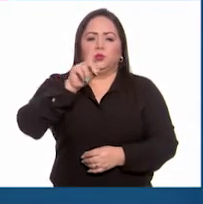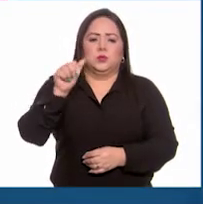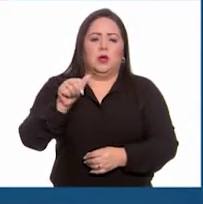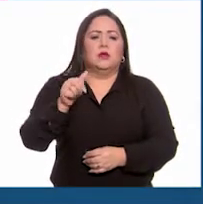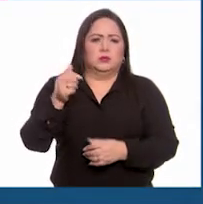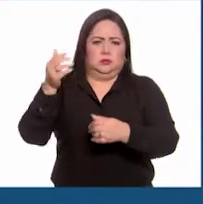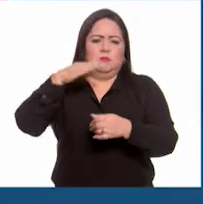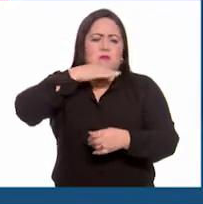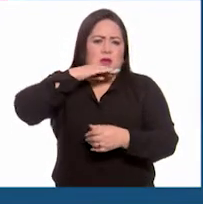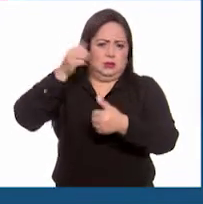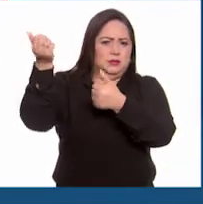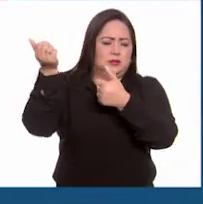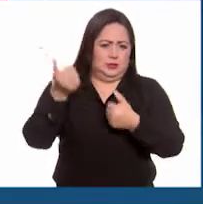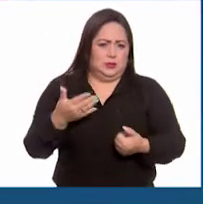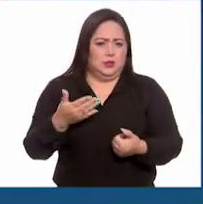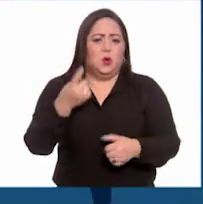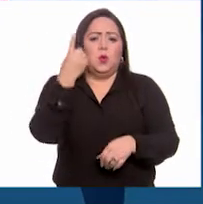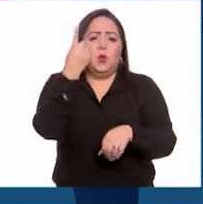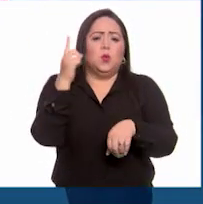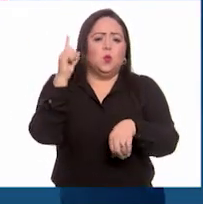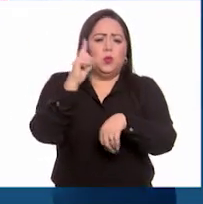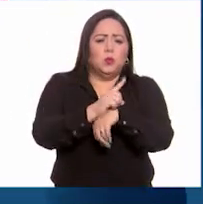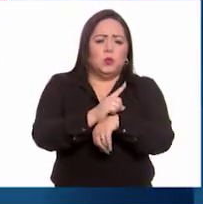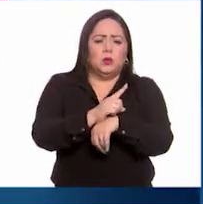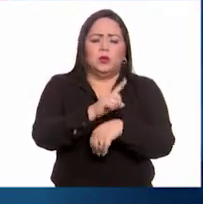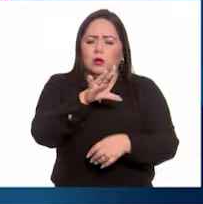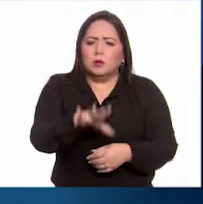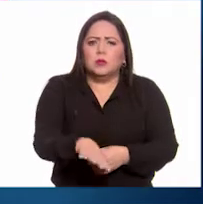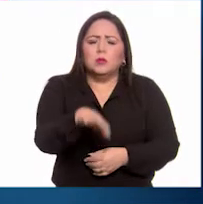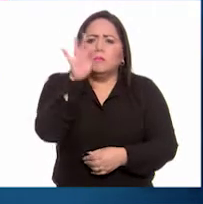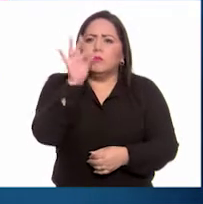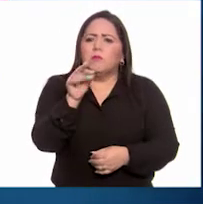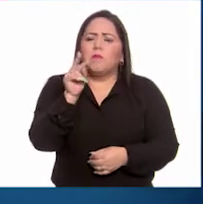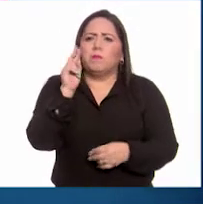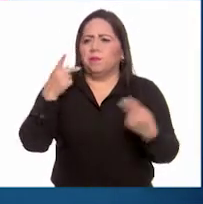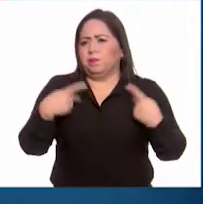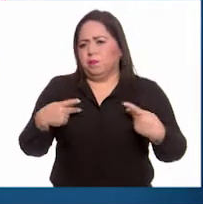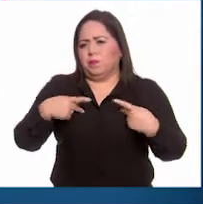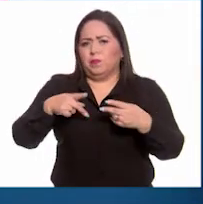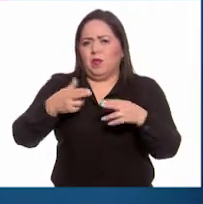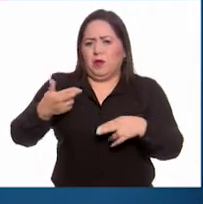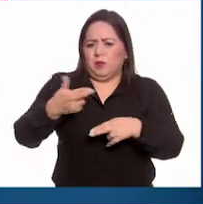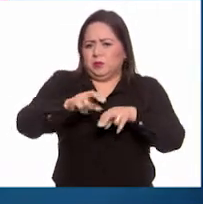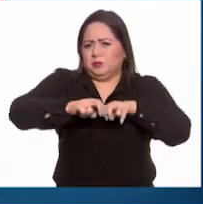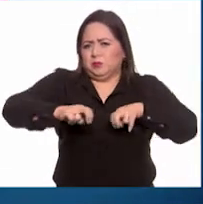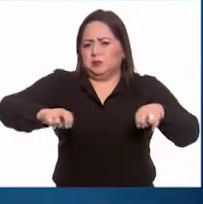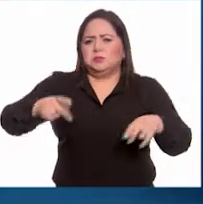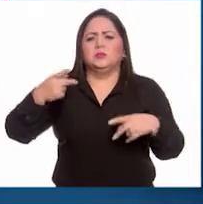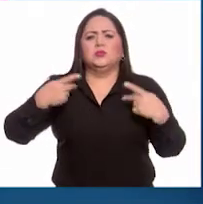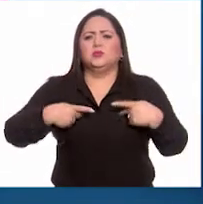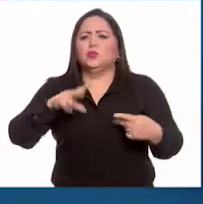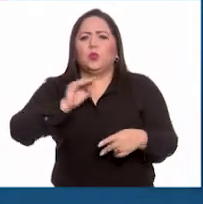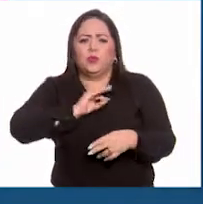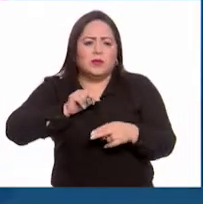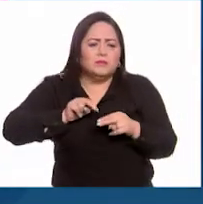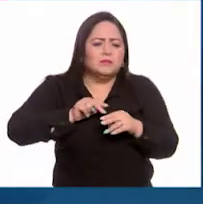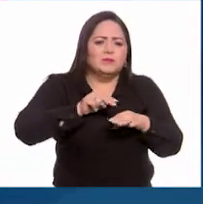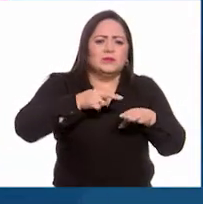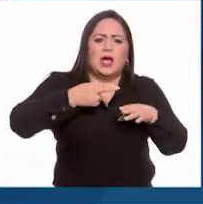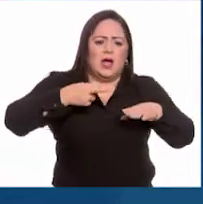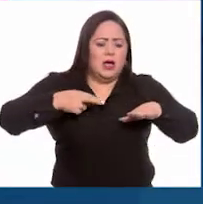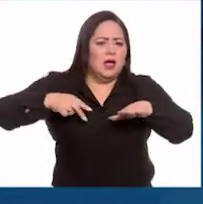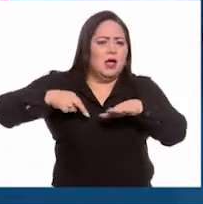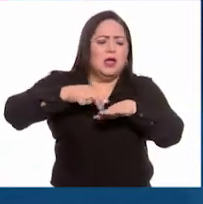maíz. Un día la tusa encontró gentes en la orilla del río. La gente no podía cruzar el río porque